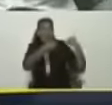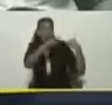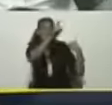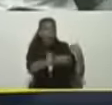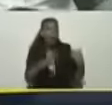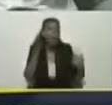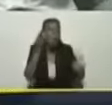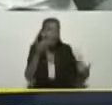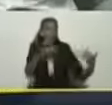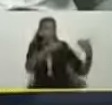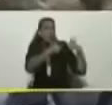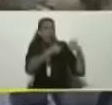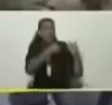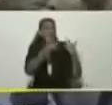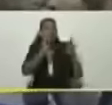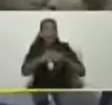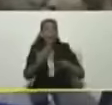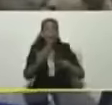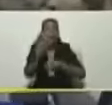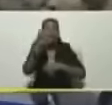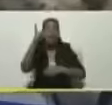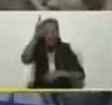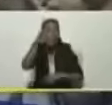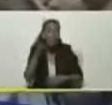hacen todo con amor.